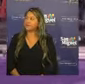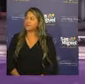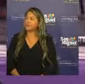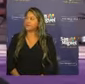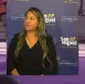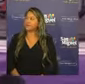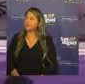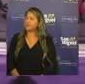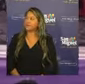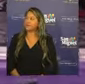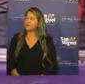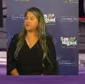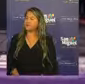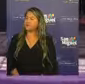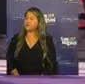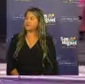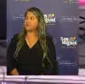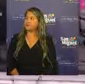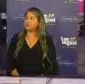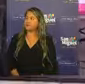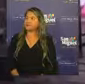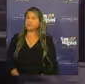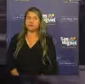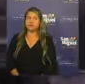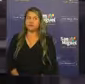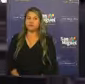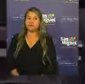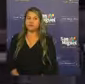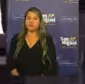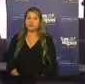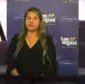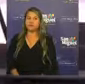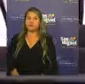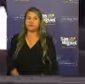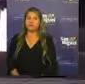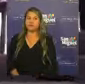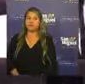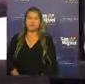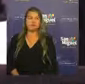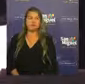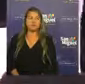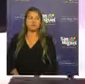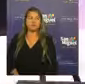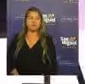dolor a los carabineros de Chile por la pérdida de hoy día.